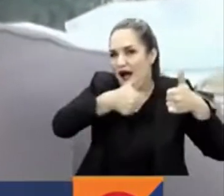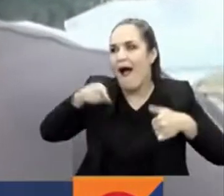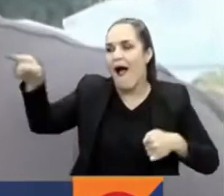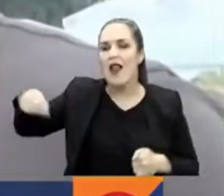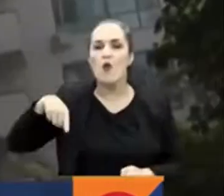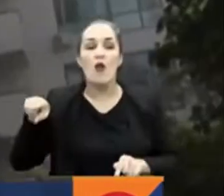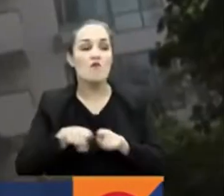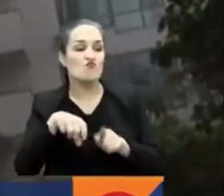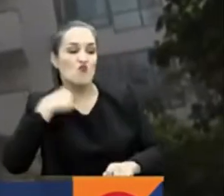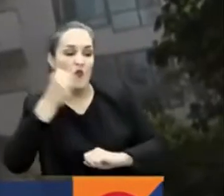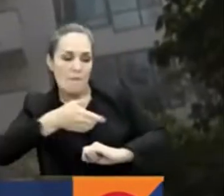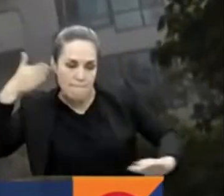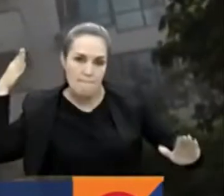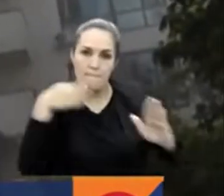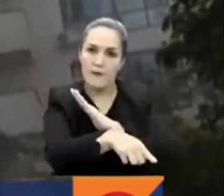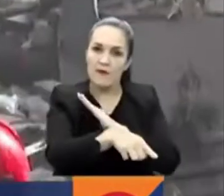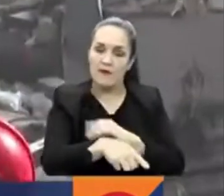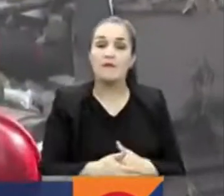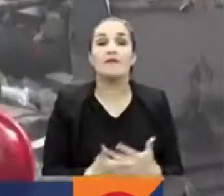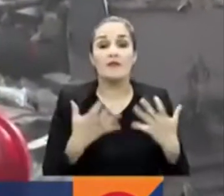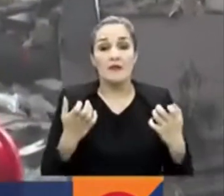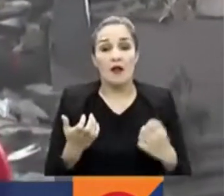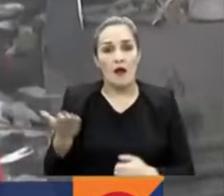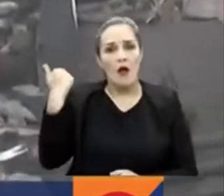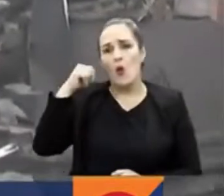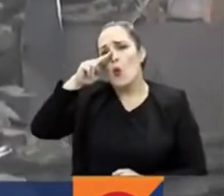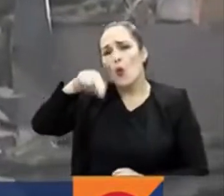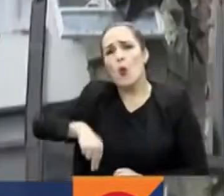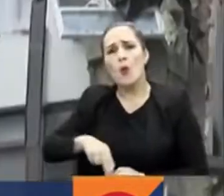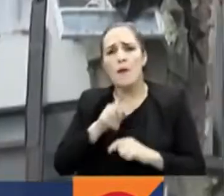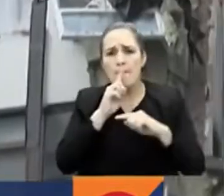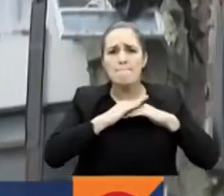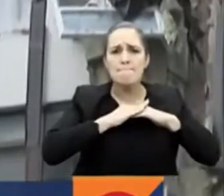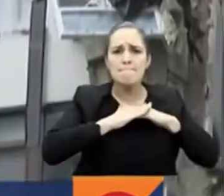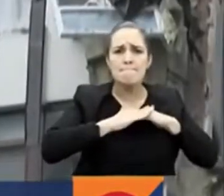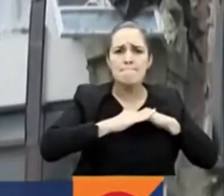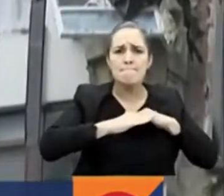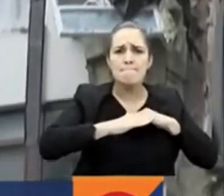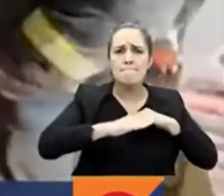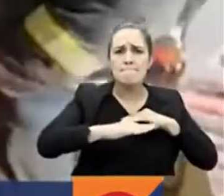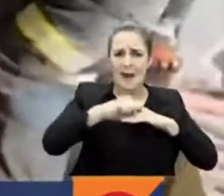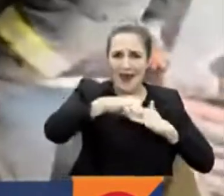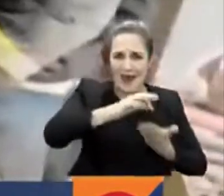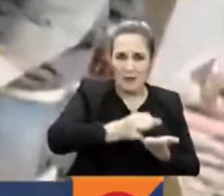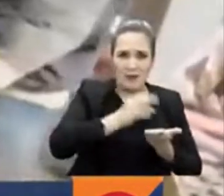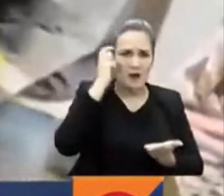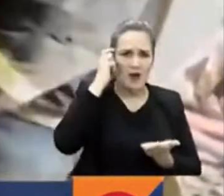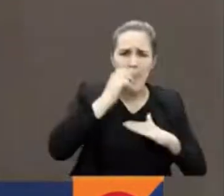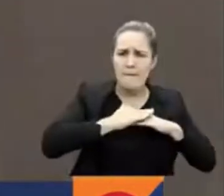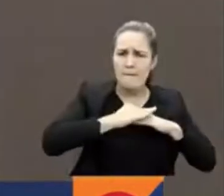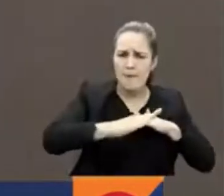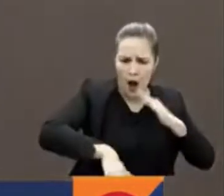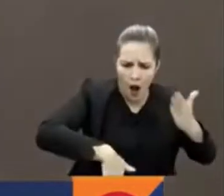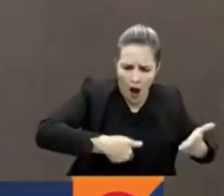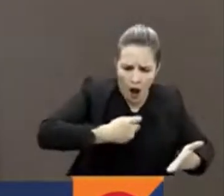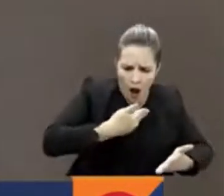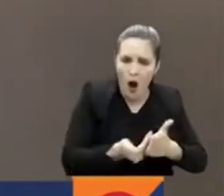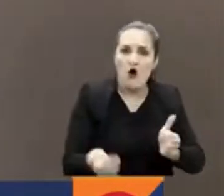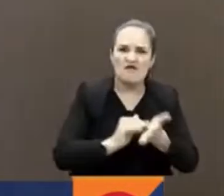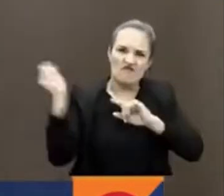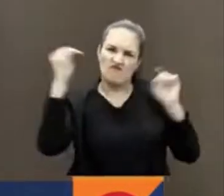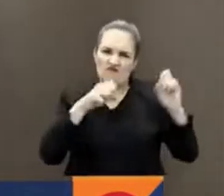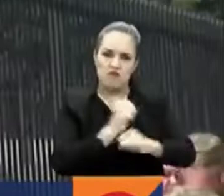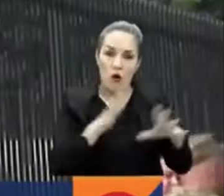simbólica en este día. Desde principios de junio no se registraban bombardeos en Kiev. Estas son las imágenes de la destrucción y los heridos cuando fueron